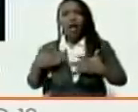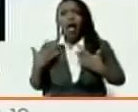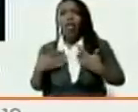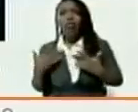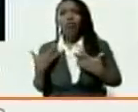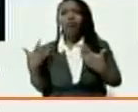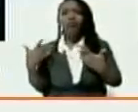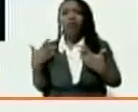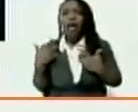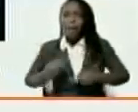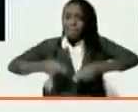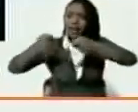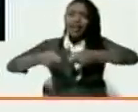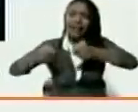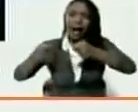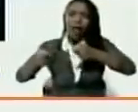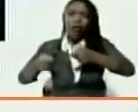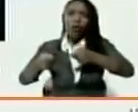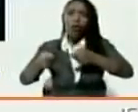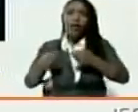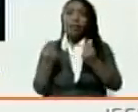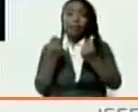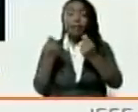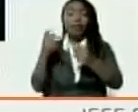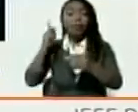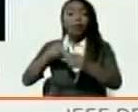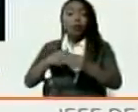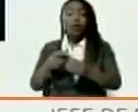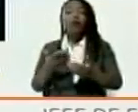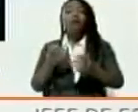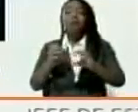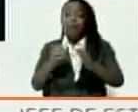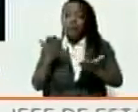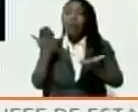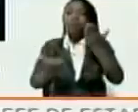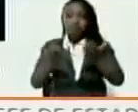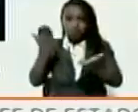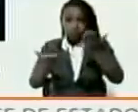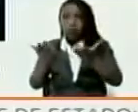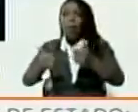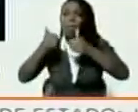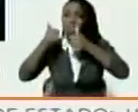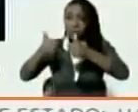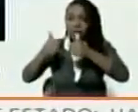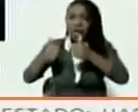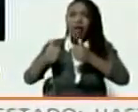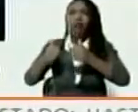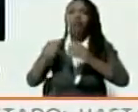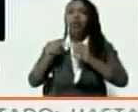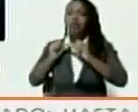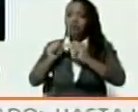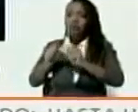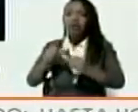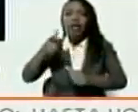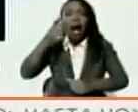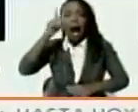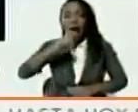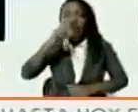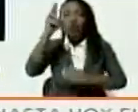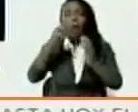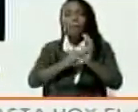de mercados y precios petroleros estables, seguros, previsibles durante los años